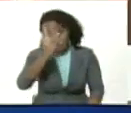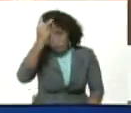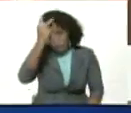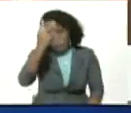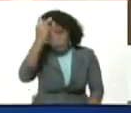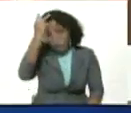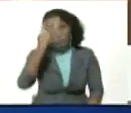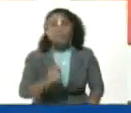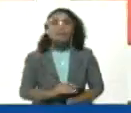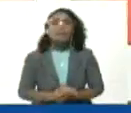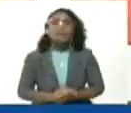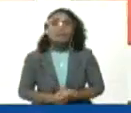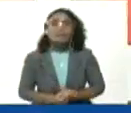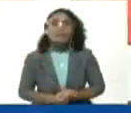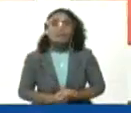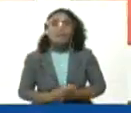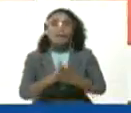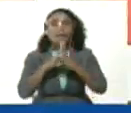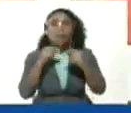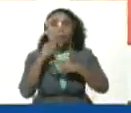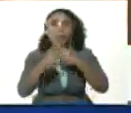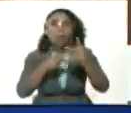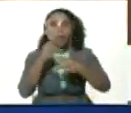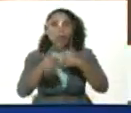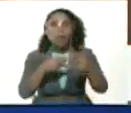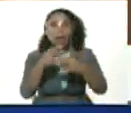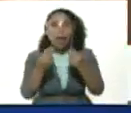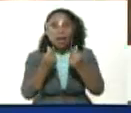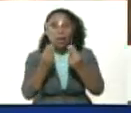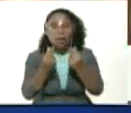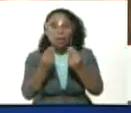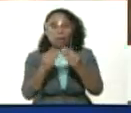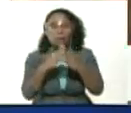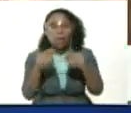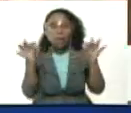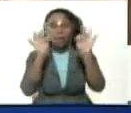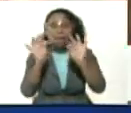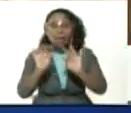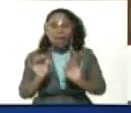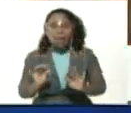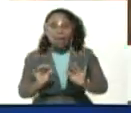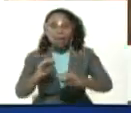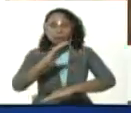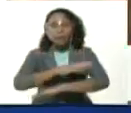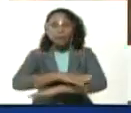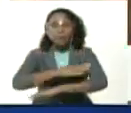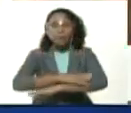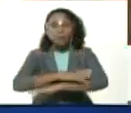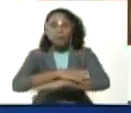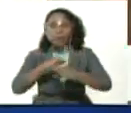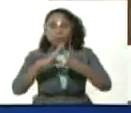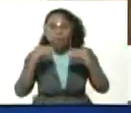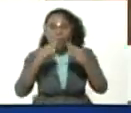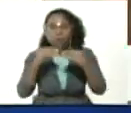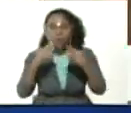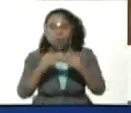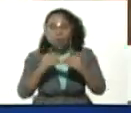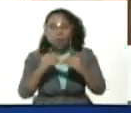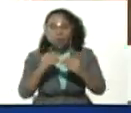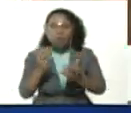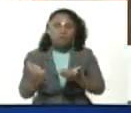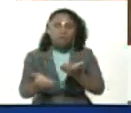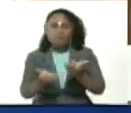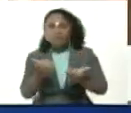Aissami. Y toda la política económica, todas las fórmulas, las acciones, todas las